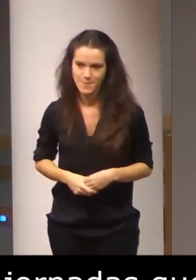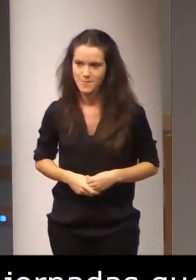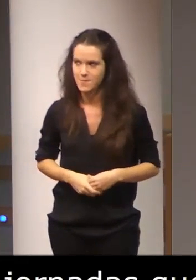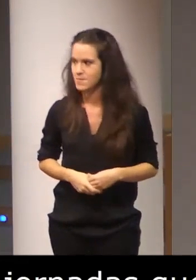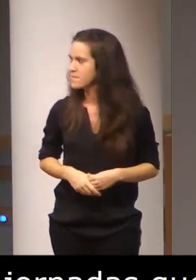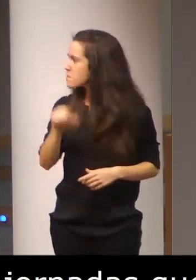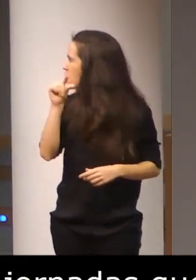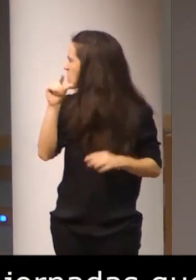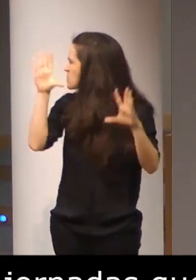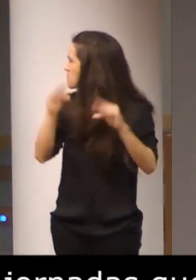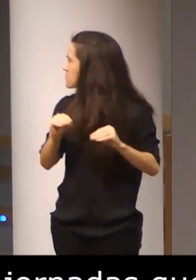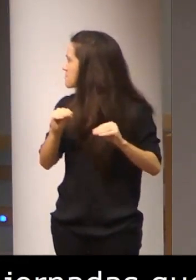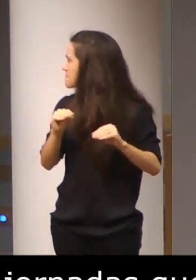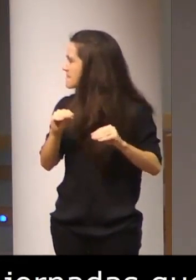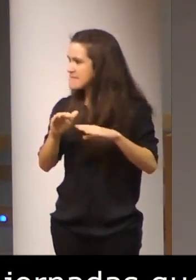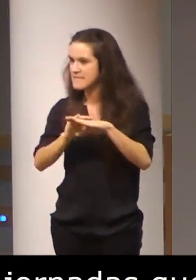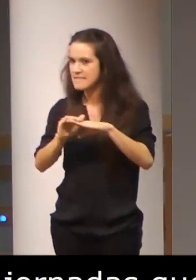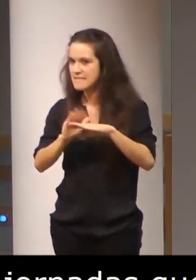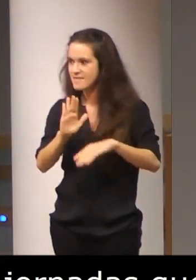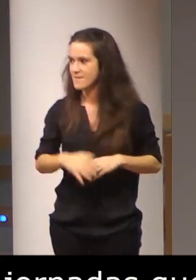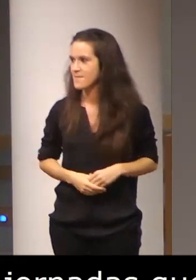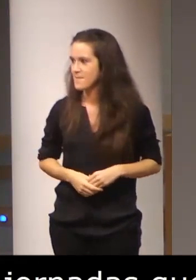Momento que ha desaparecido.